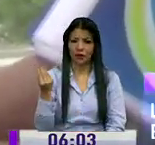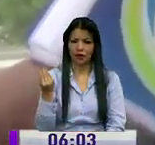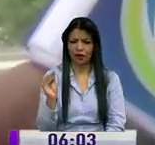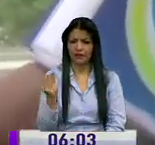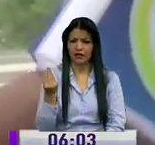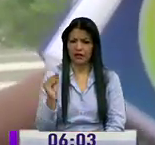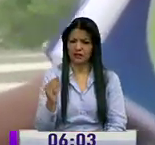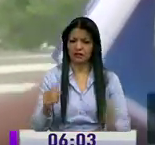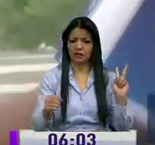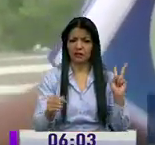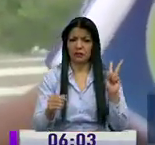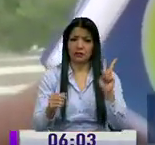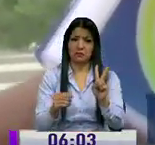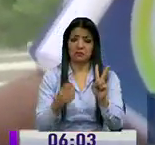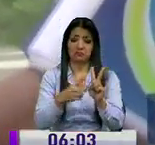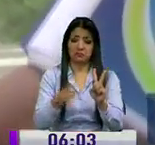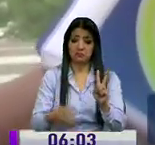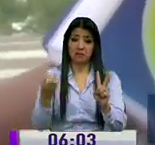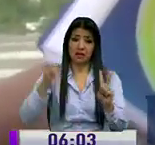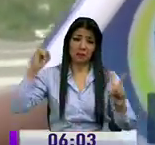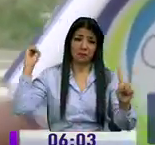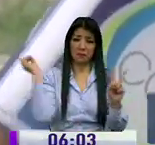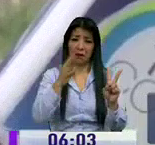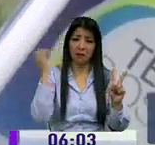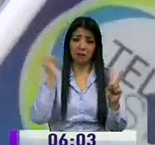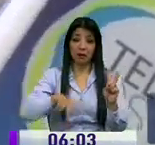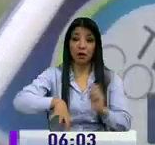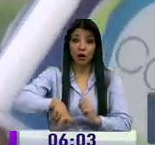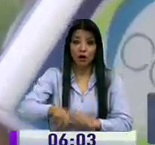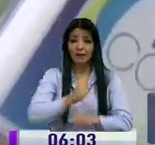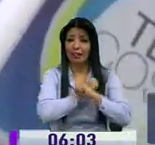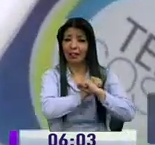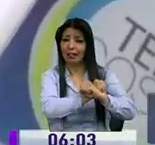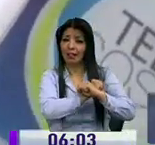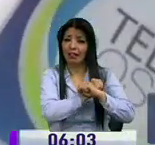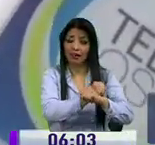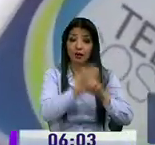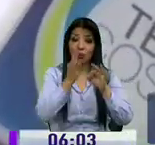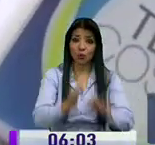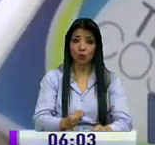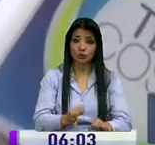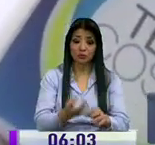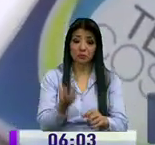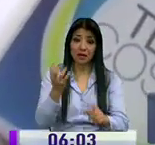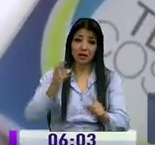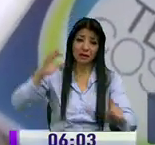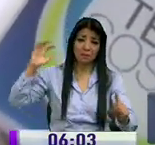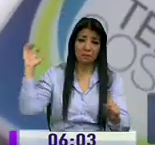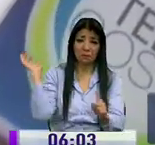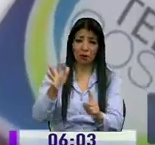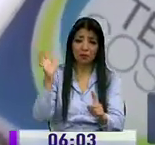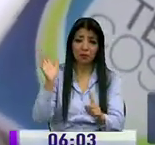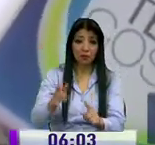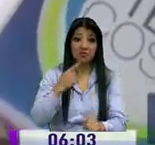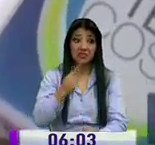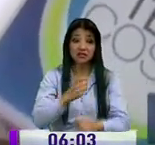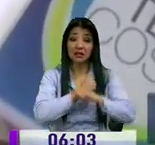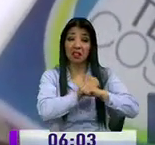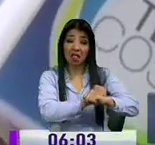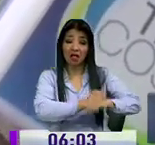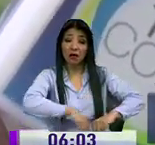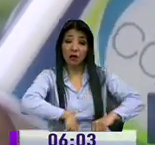y le comienzan a tirar piedra porque no se deja robar. Le están dando con las piedras y porque él no se deja robar, viene